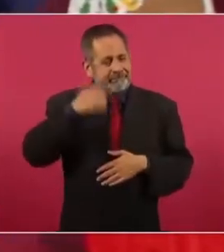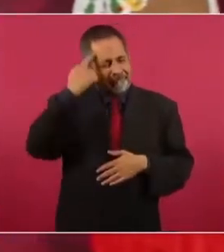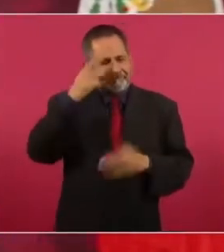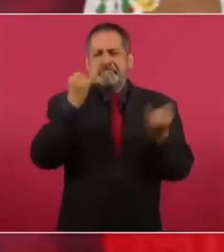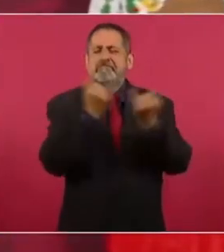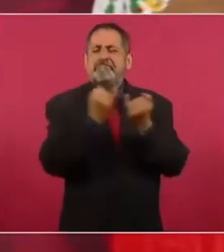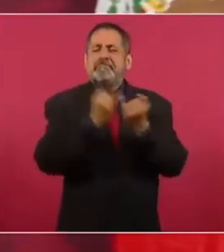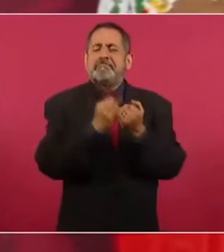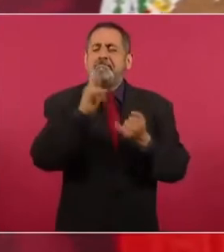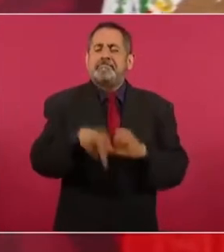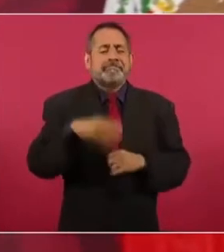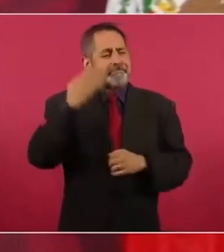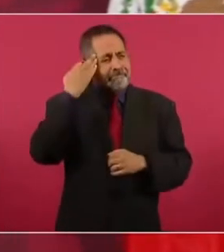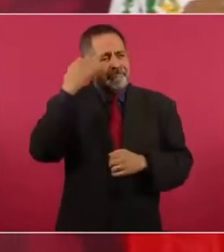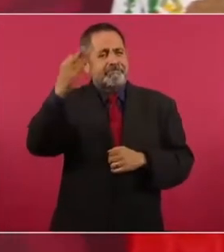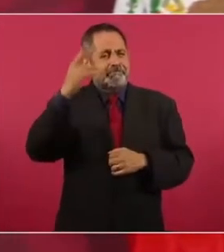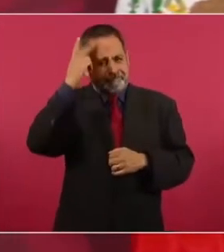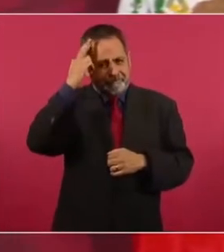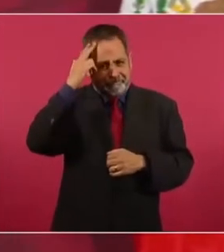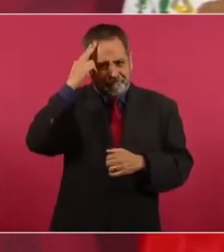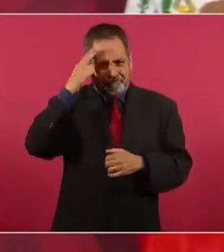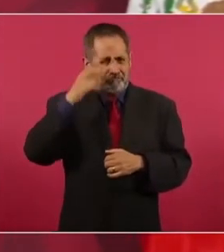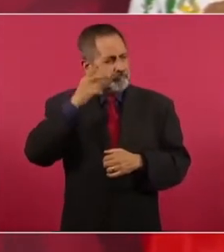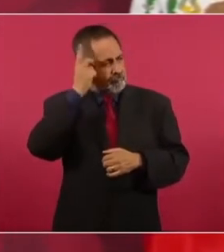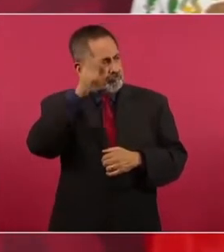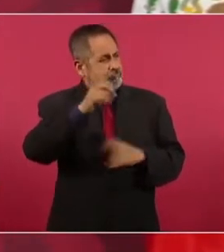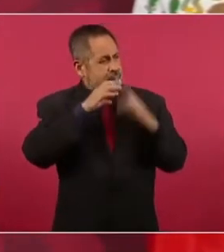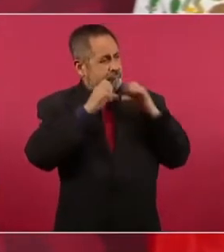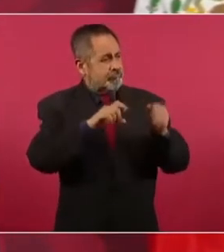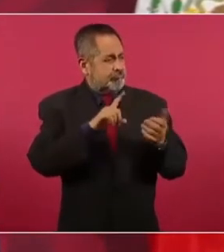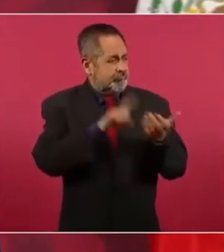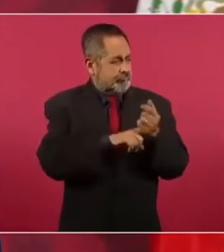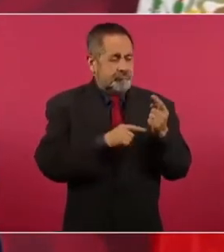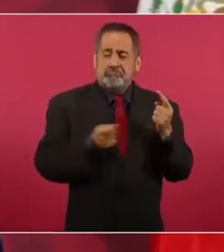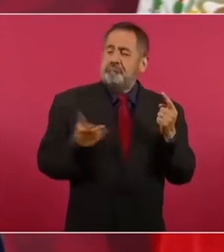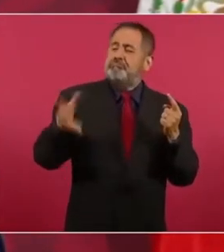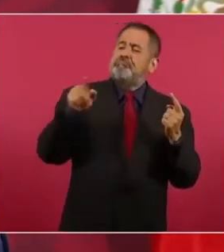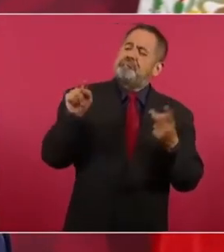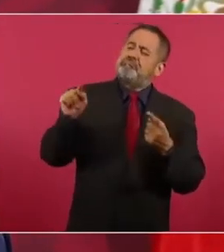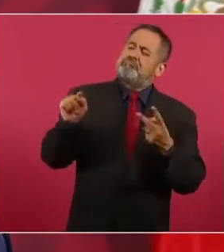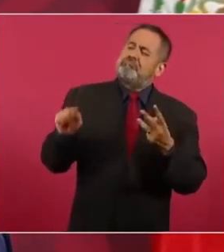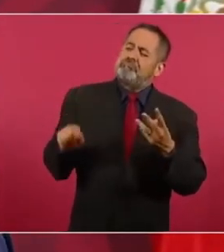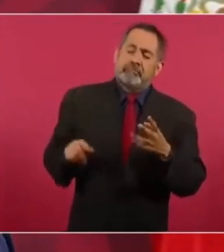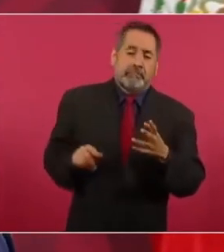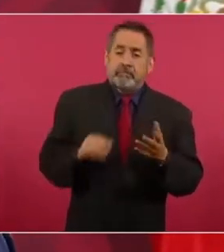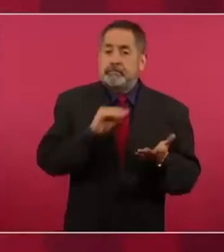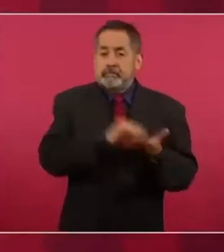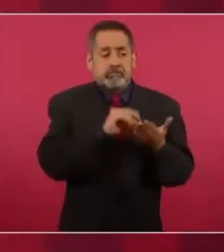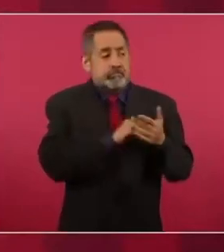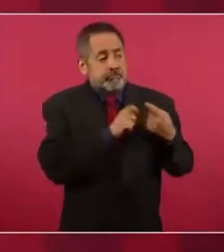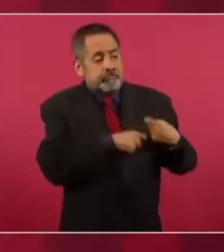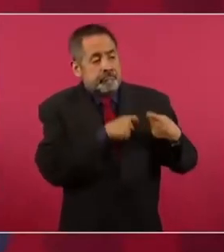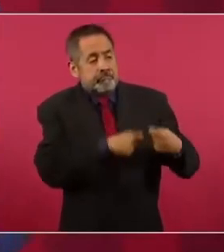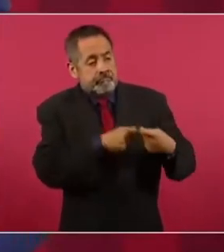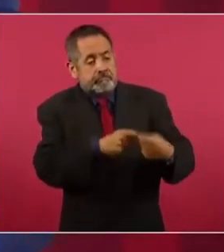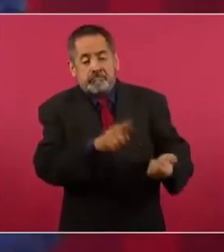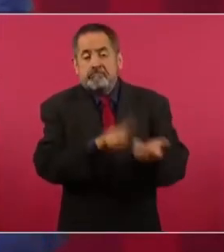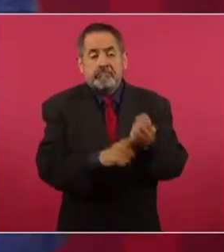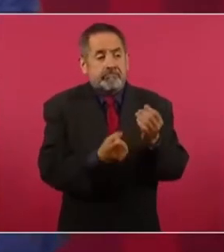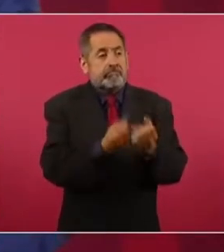porfiristas. Así siguen pensando ciertos